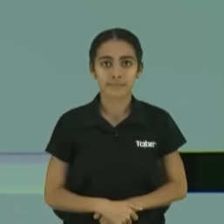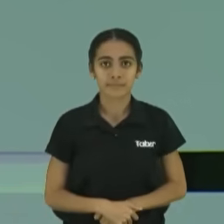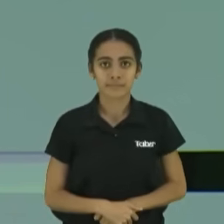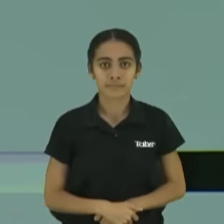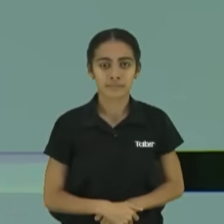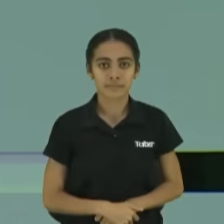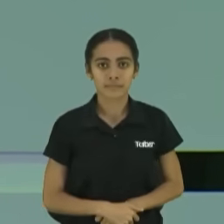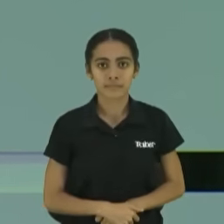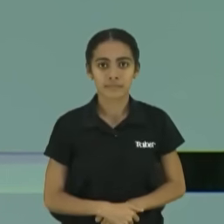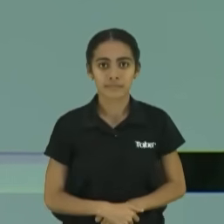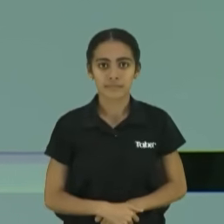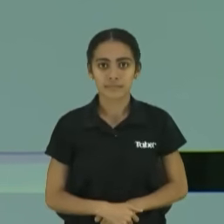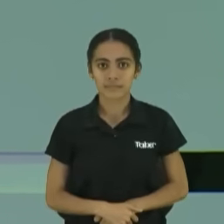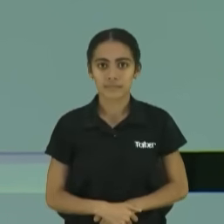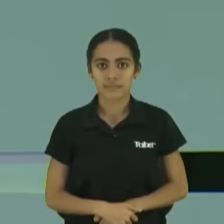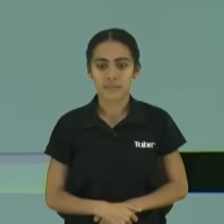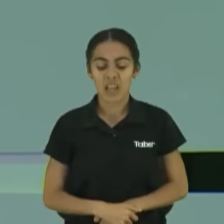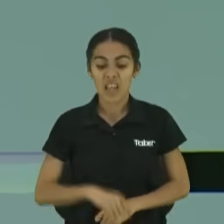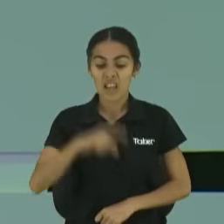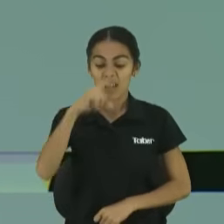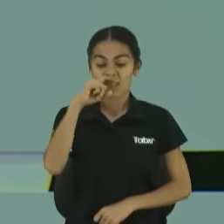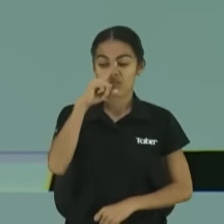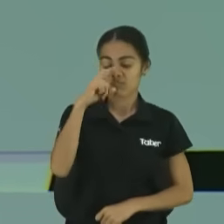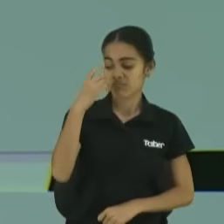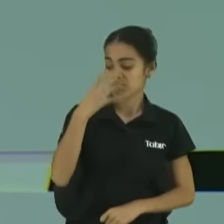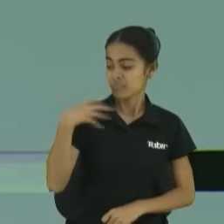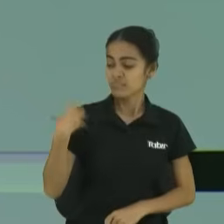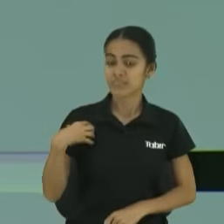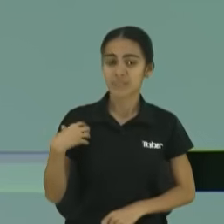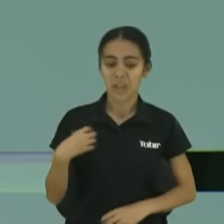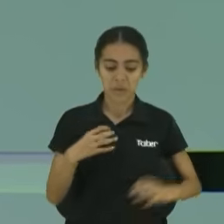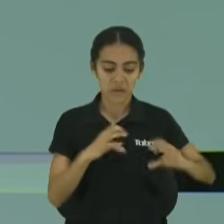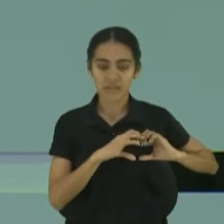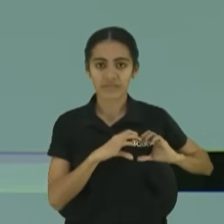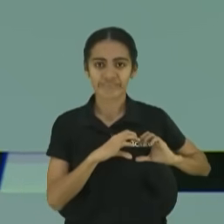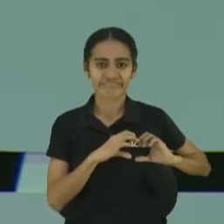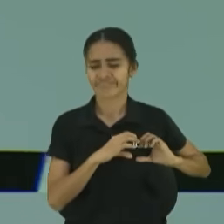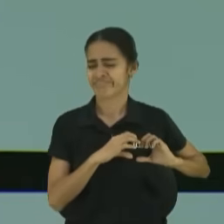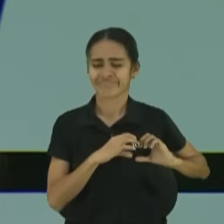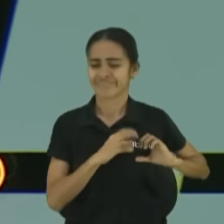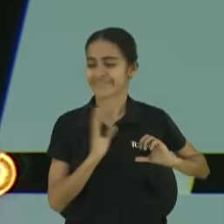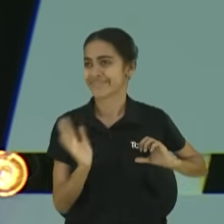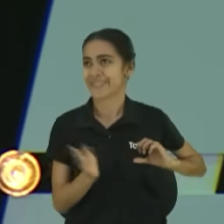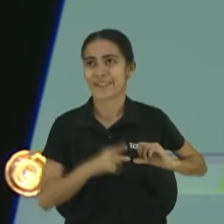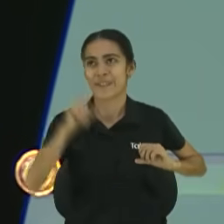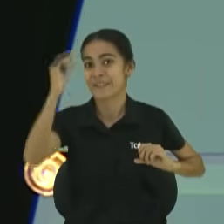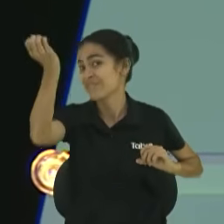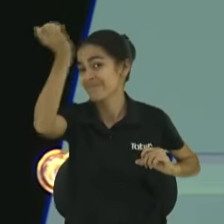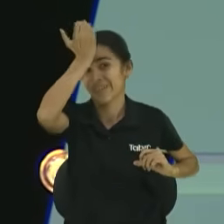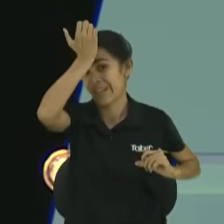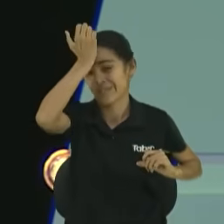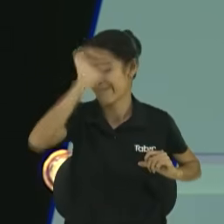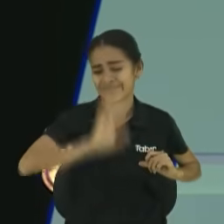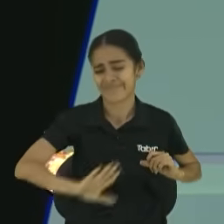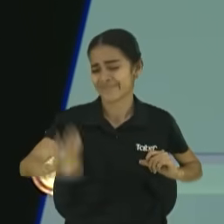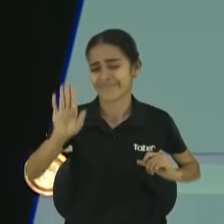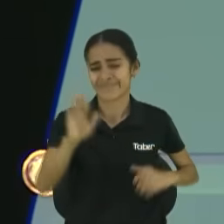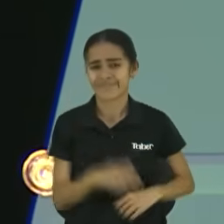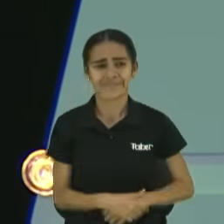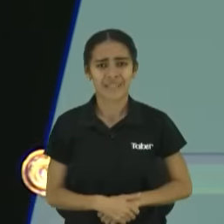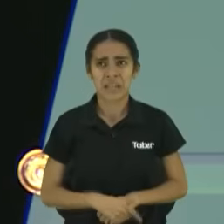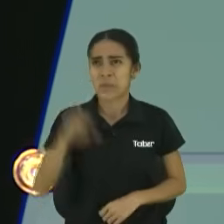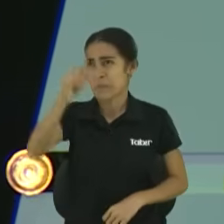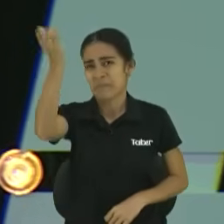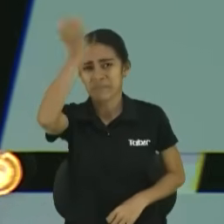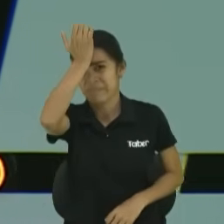Quebrará la soberbia de tu corazón. Como Él no se equivoca. Es que Él no se equivoca